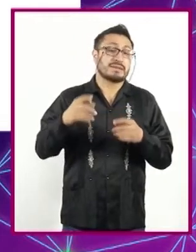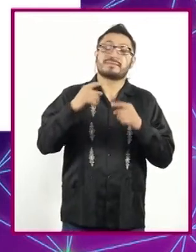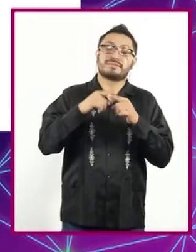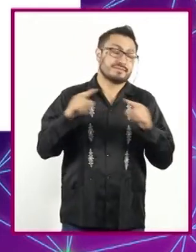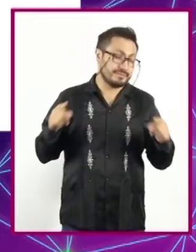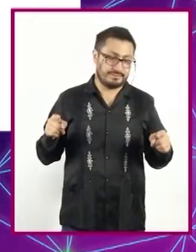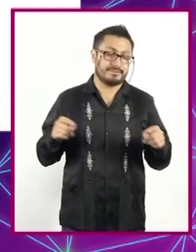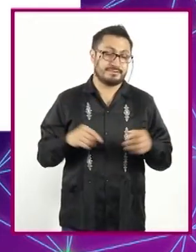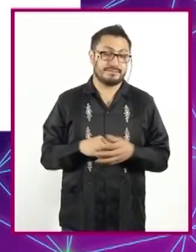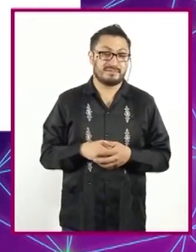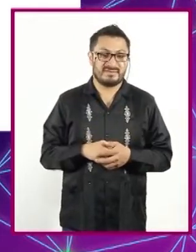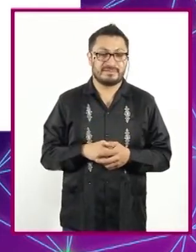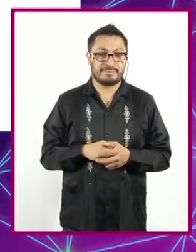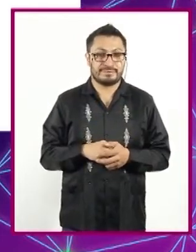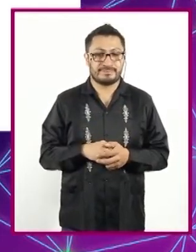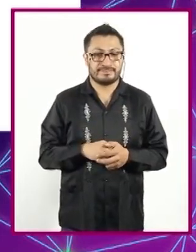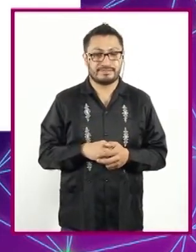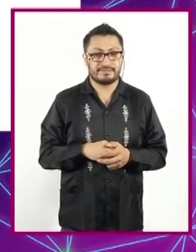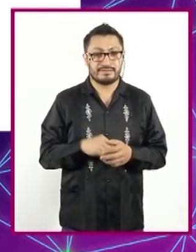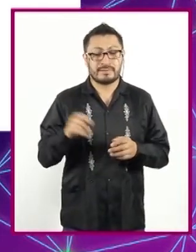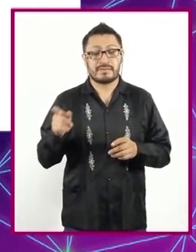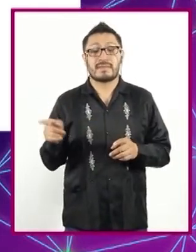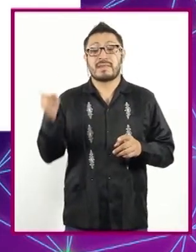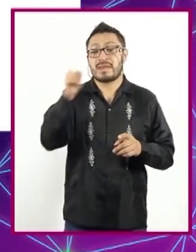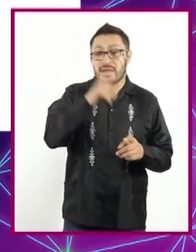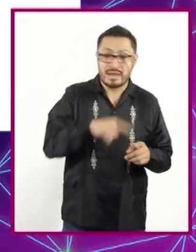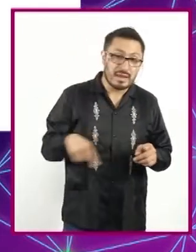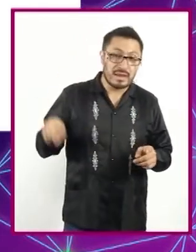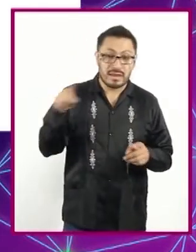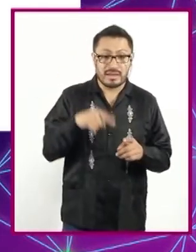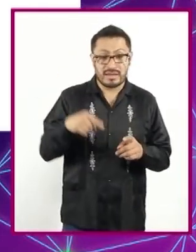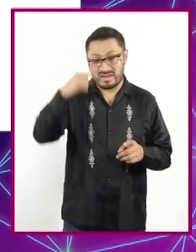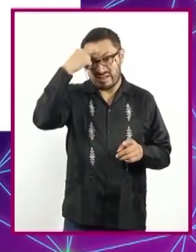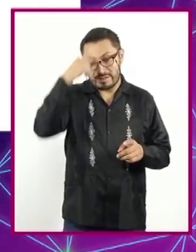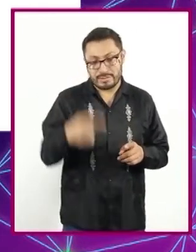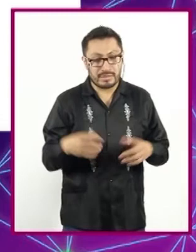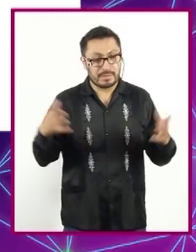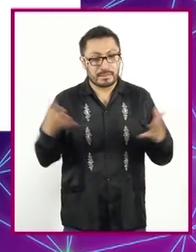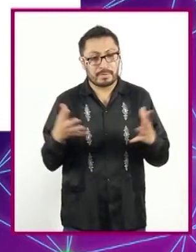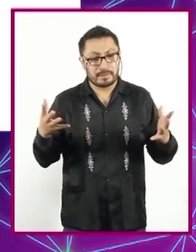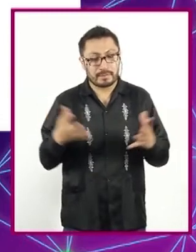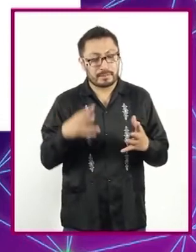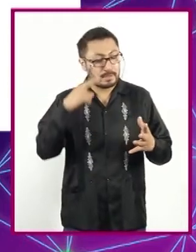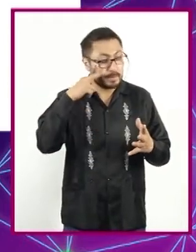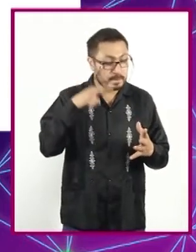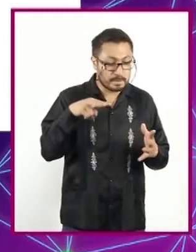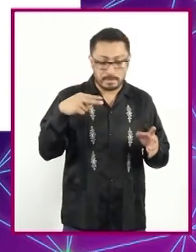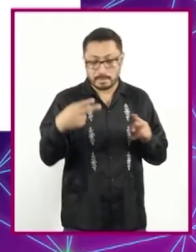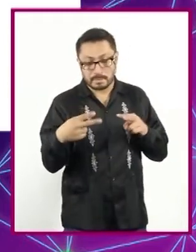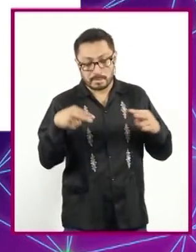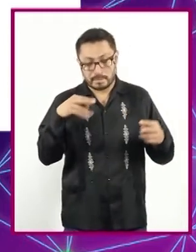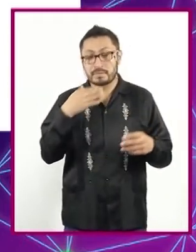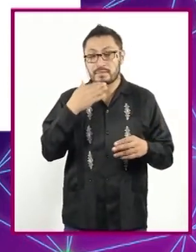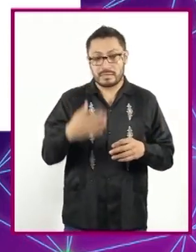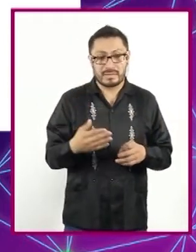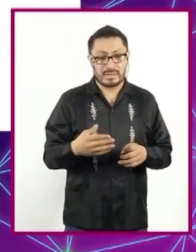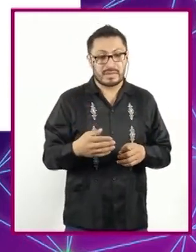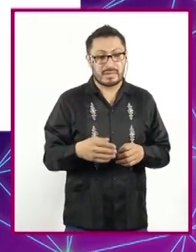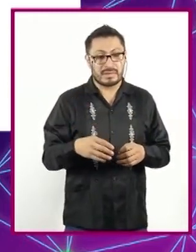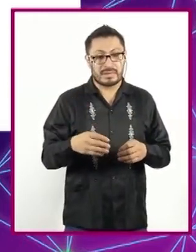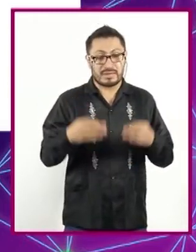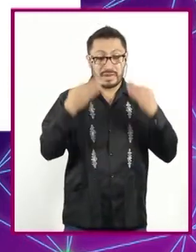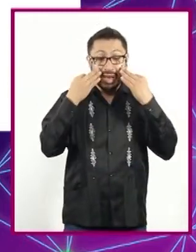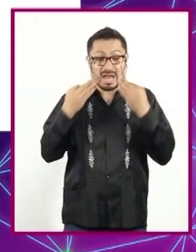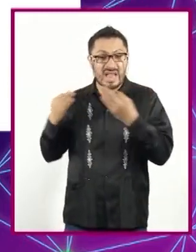la esperada. Se gira la figura para asegurarse que el plano está bien colocado. No pierdan de vista